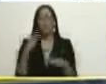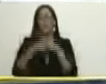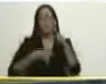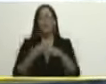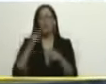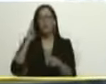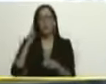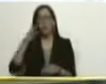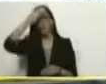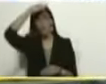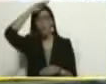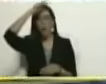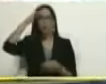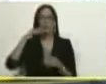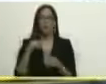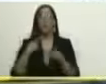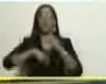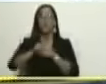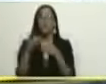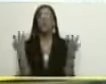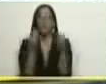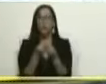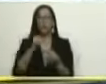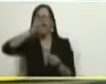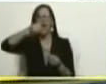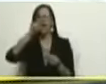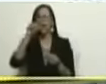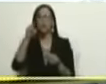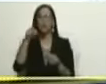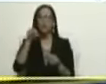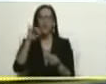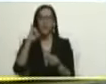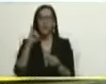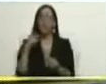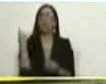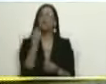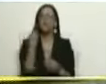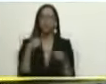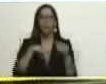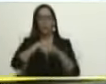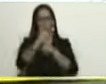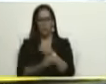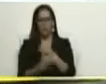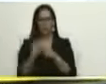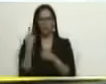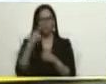puertorriqueños, cubanos. Fuimos juntos a Junín en un solo ejército, un solo proyecto.